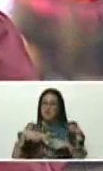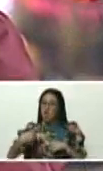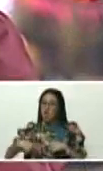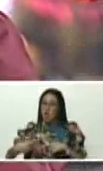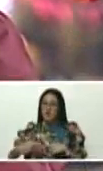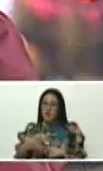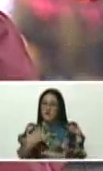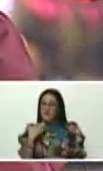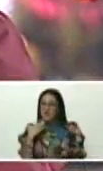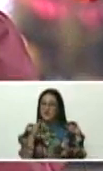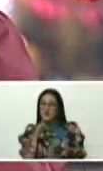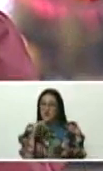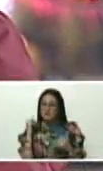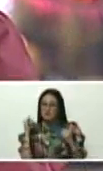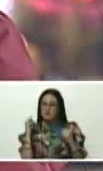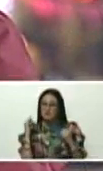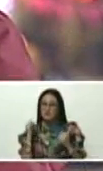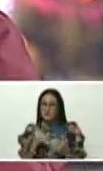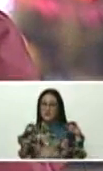días.